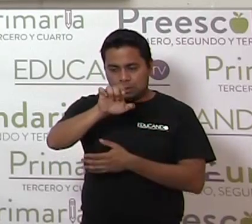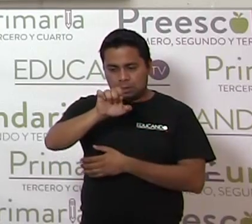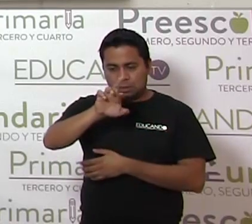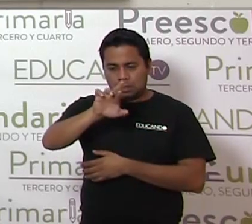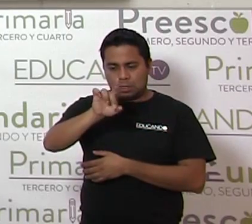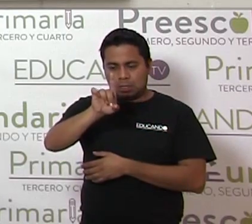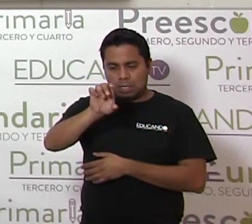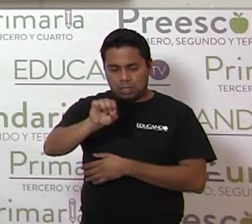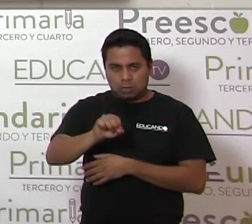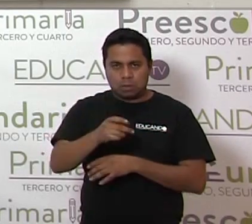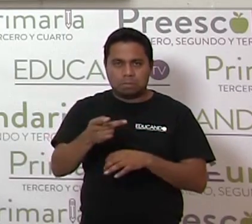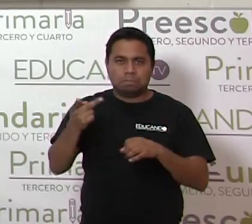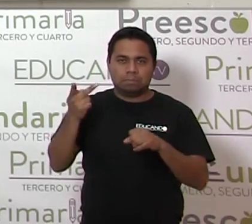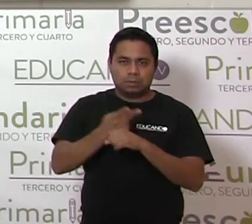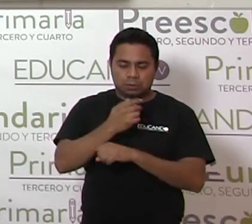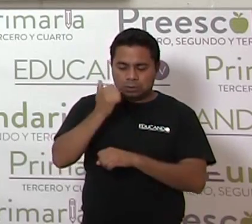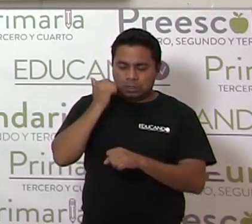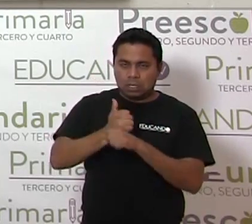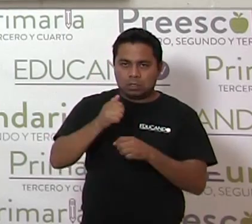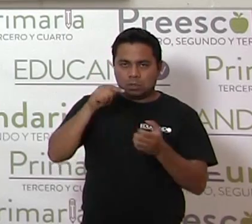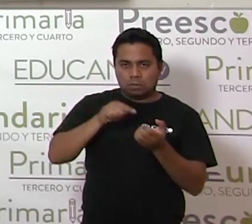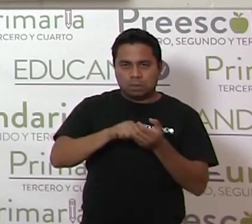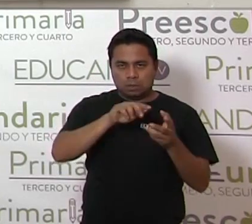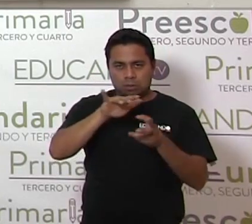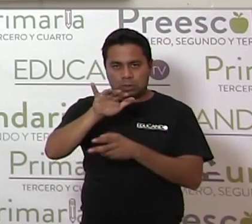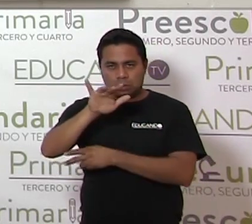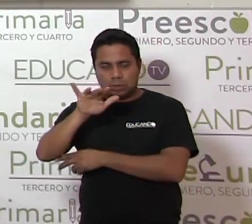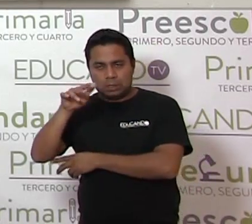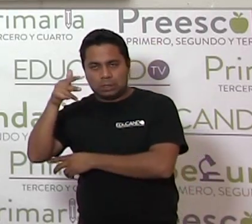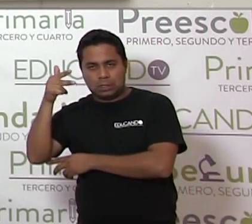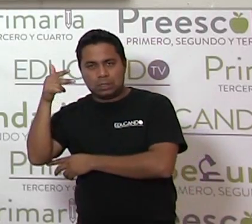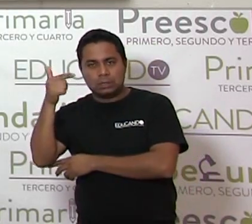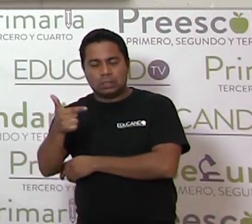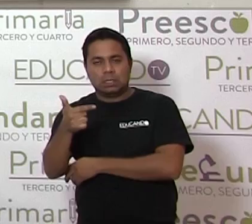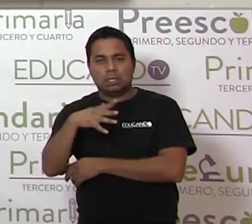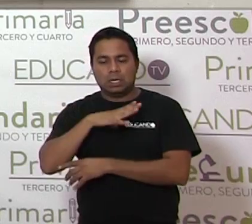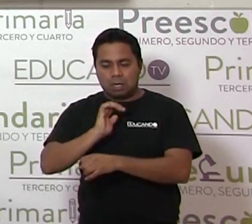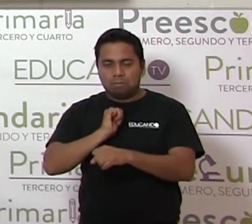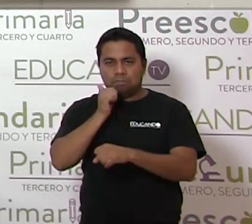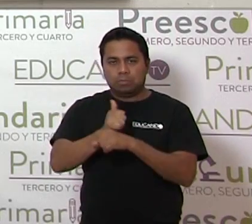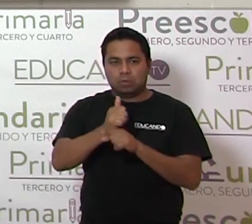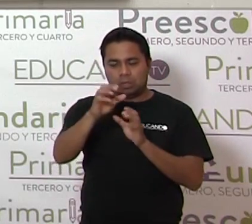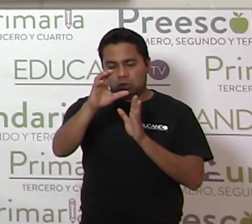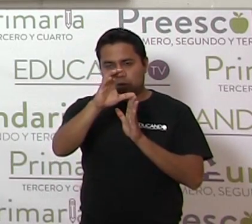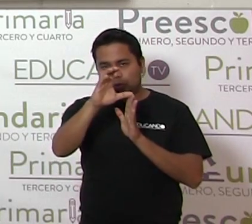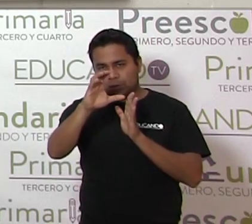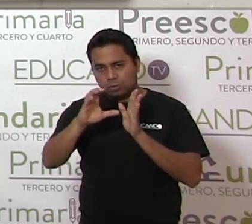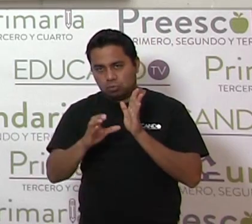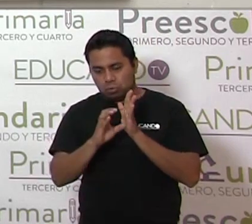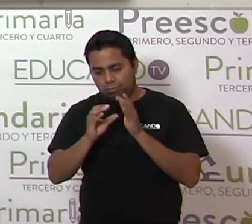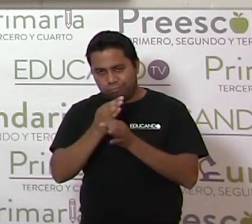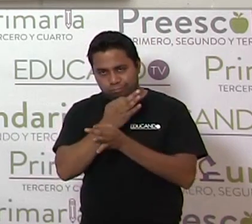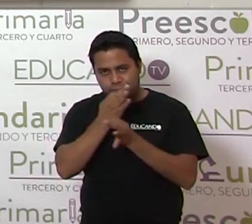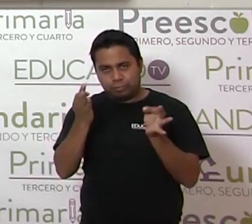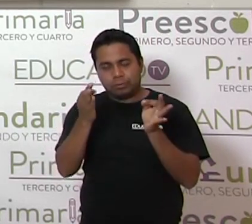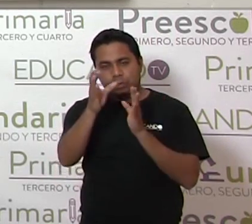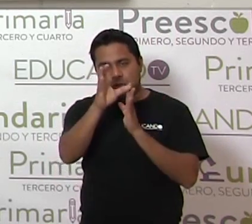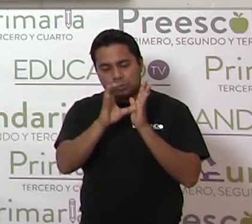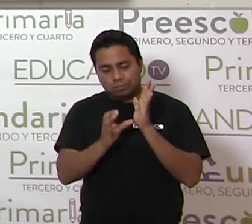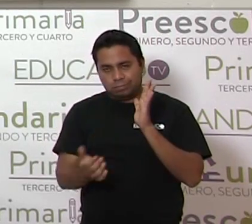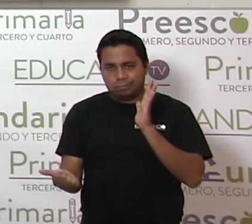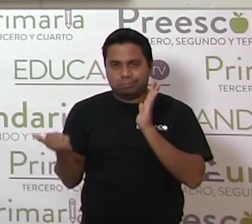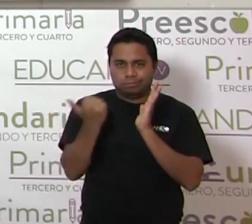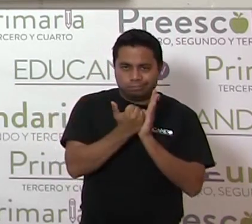ocurrió, en 1857 se promulgó la Constitución. Bien, esta